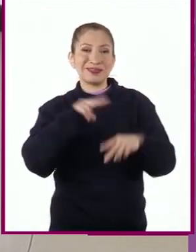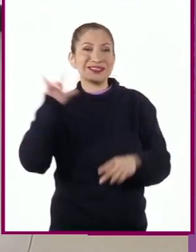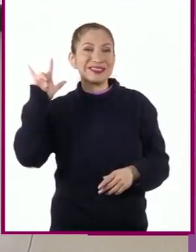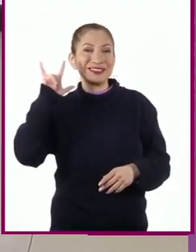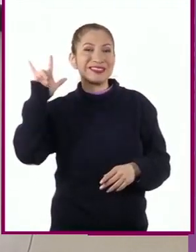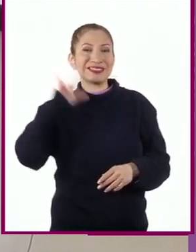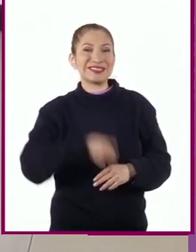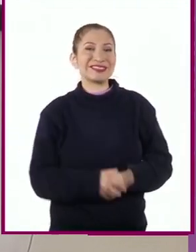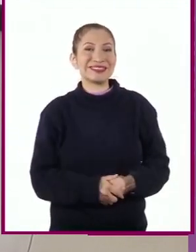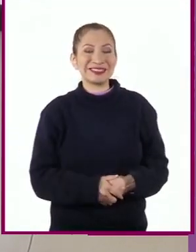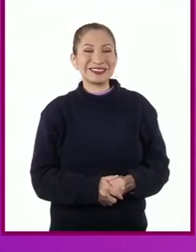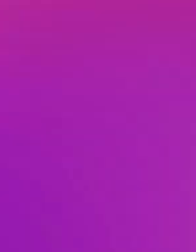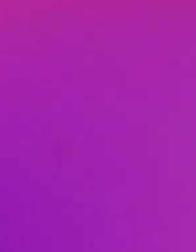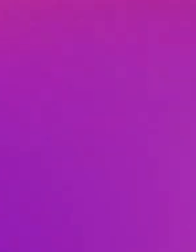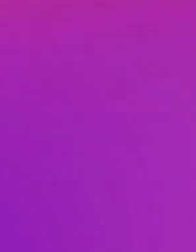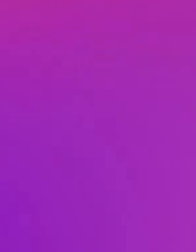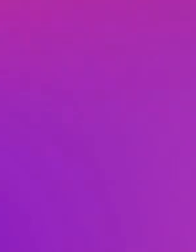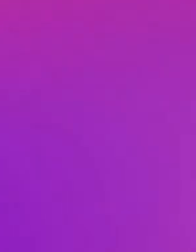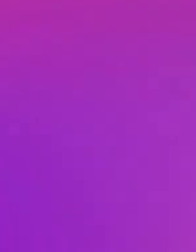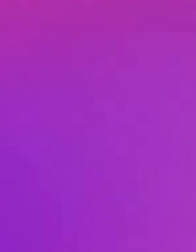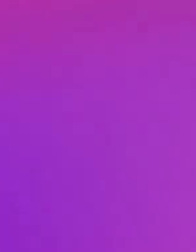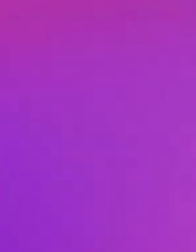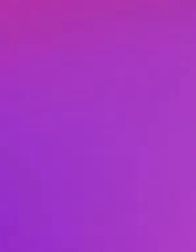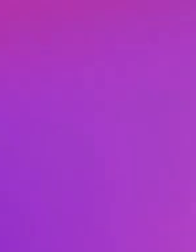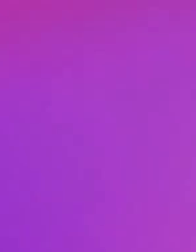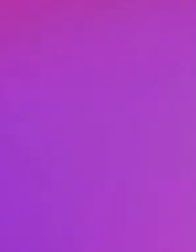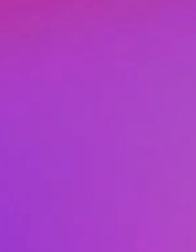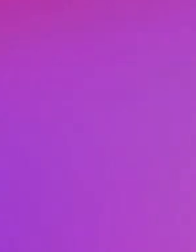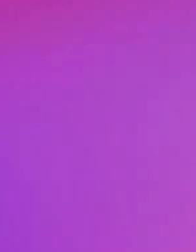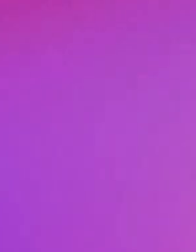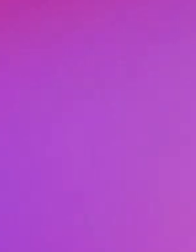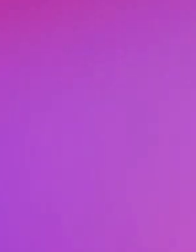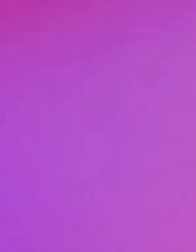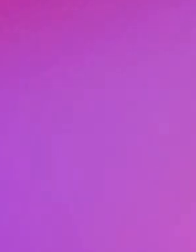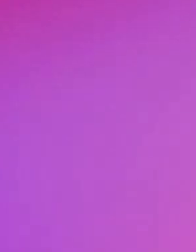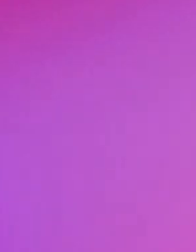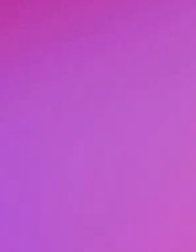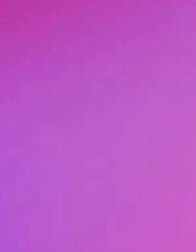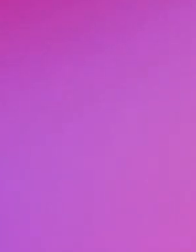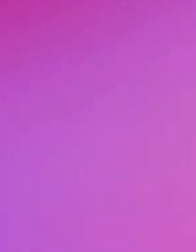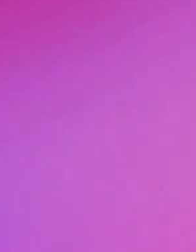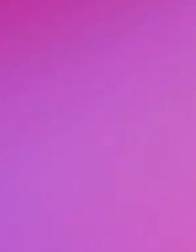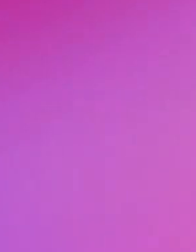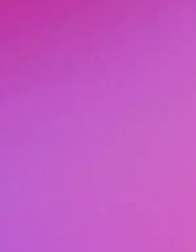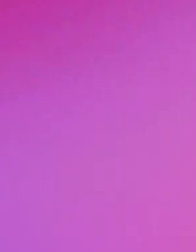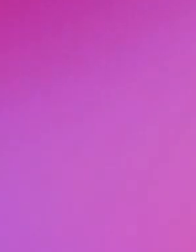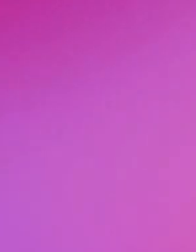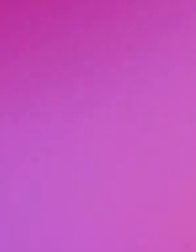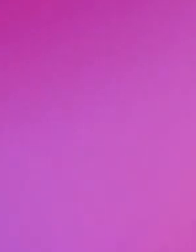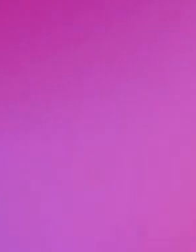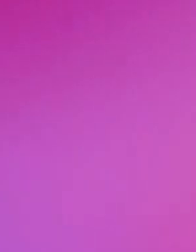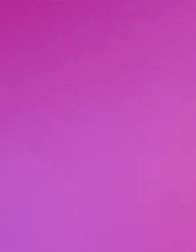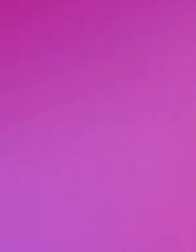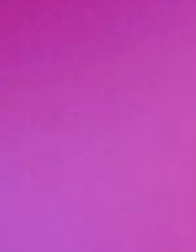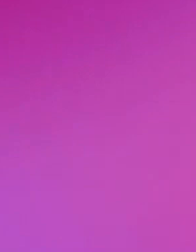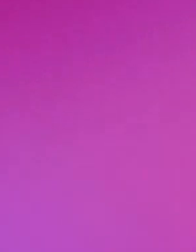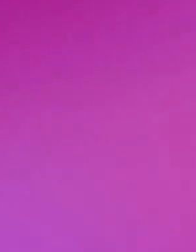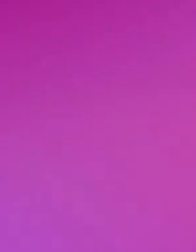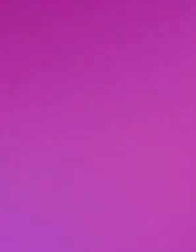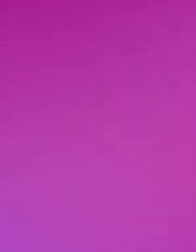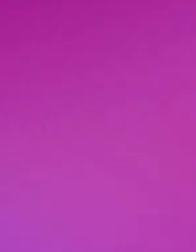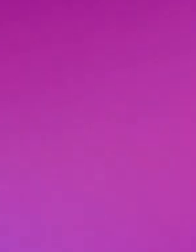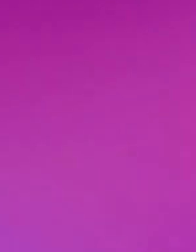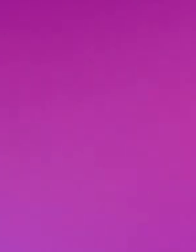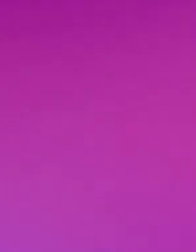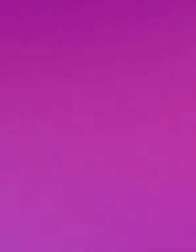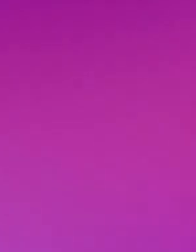pronto! Si tienes dudas o necesitas ayuda, llama al Centro de Apoyo Pedagógico a Distancia. El número de